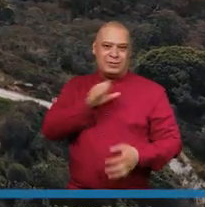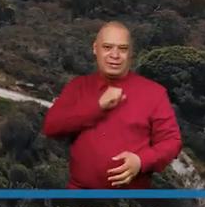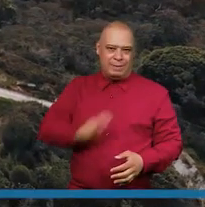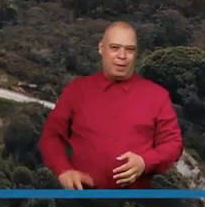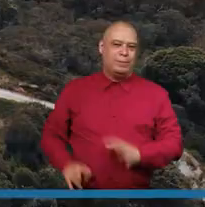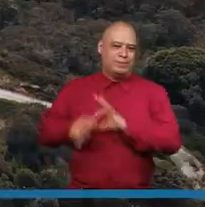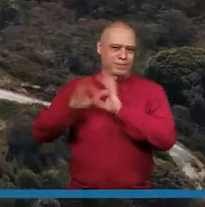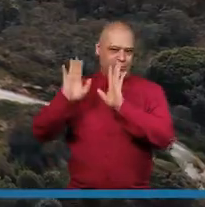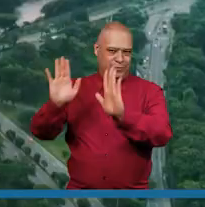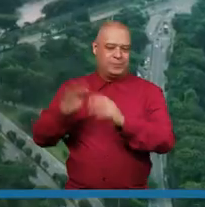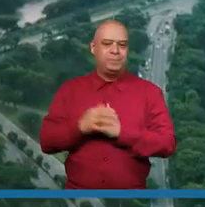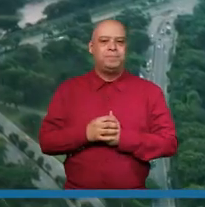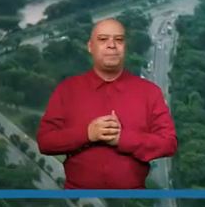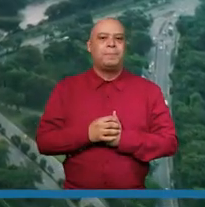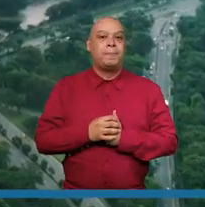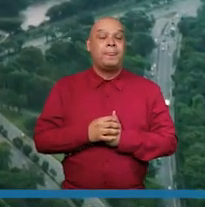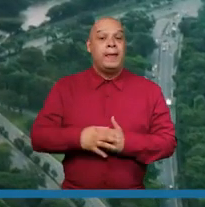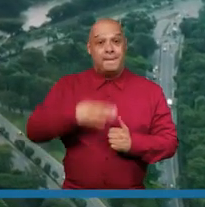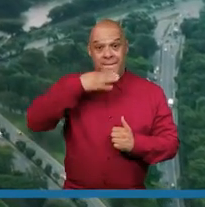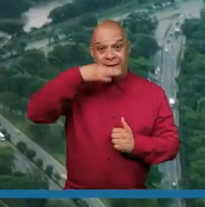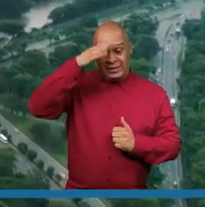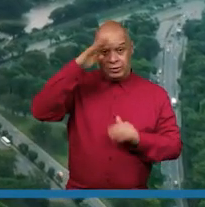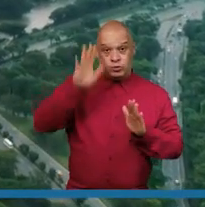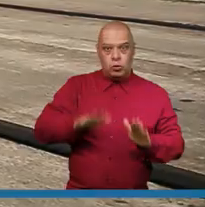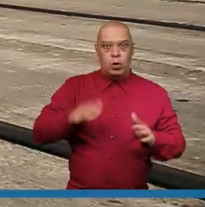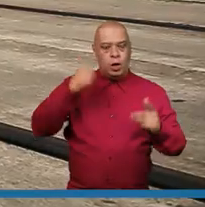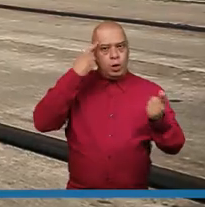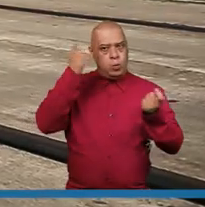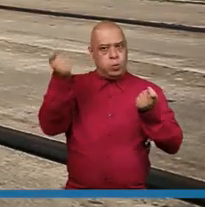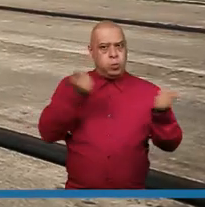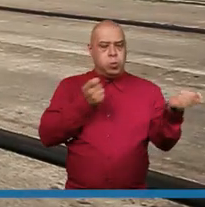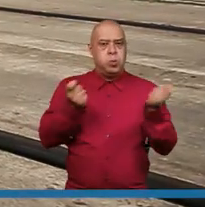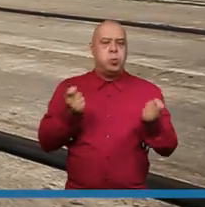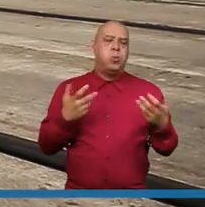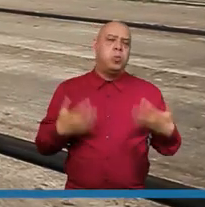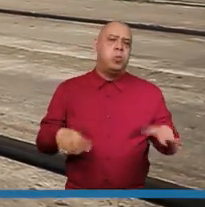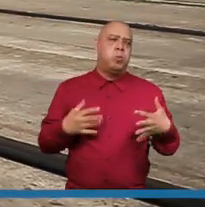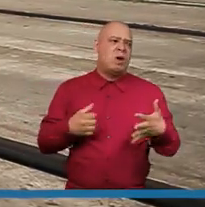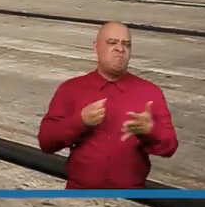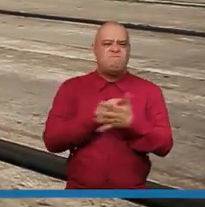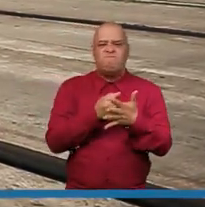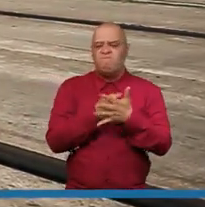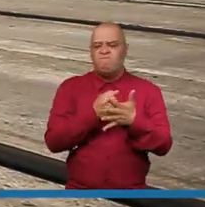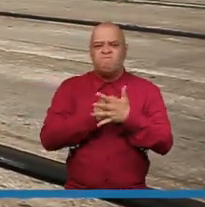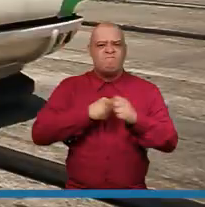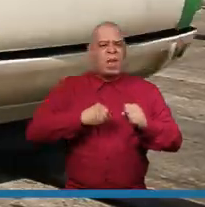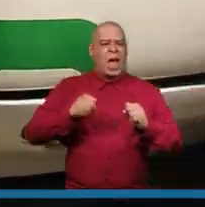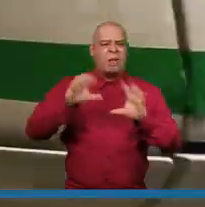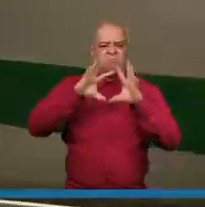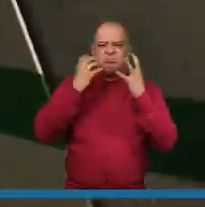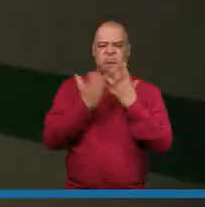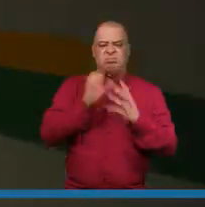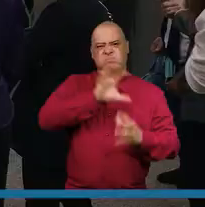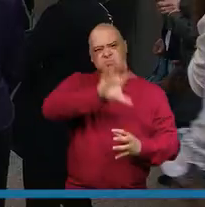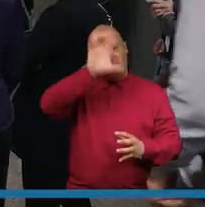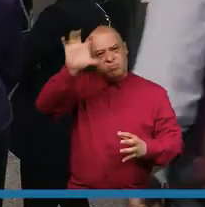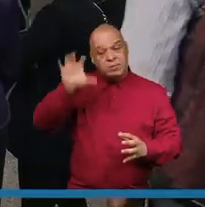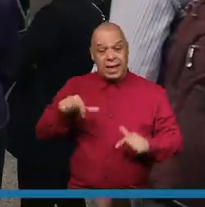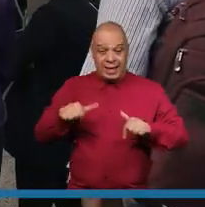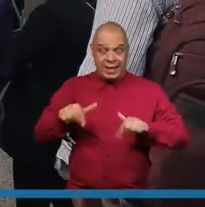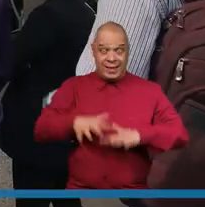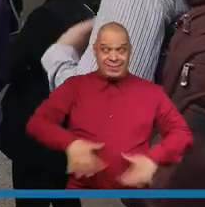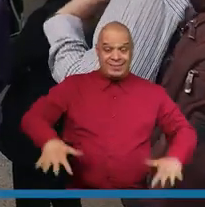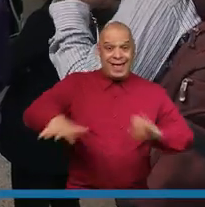La ciudad de Medellín tiene una estrategia de internacionalización muy activa. Entonces, lo que nosotros estamos generando alrededor del